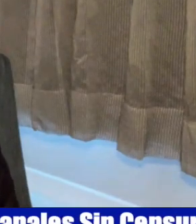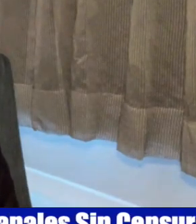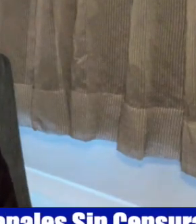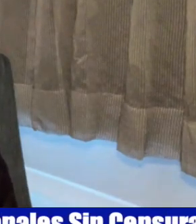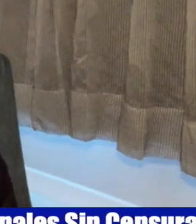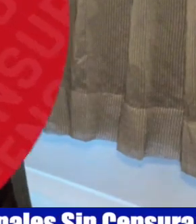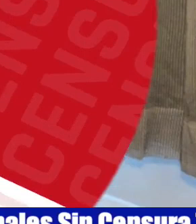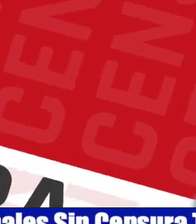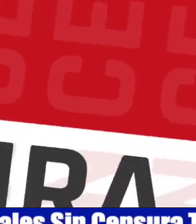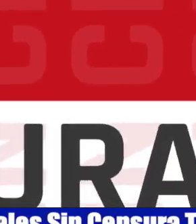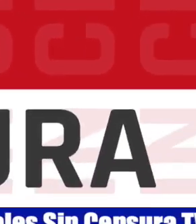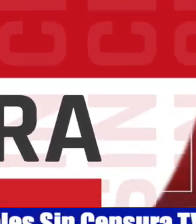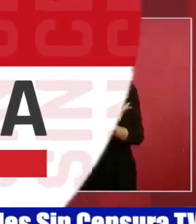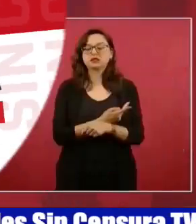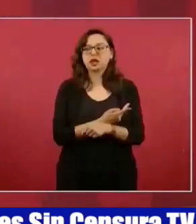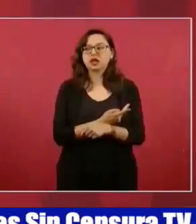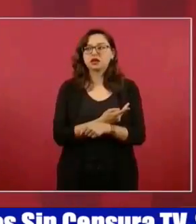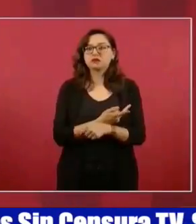Con?